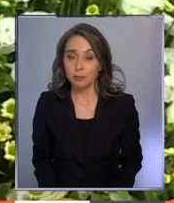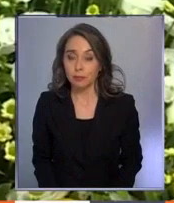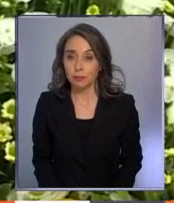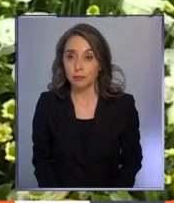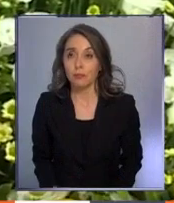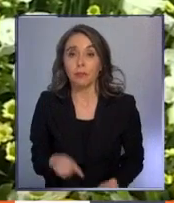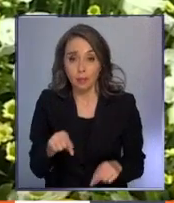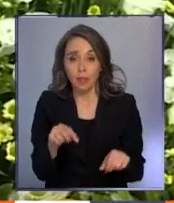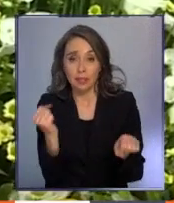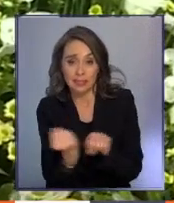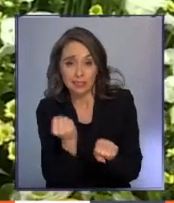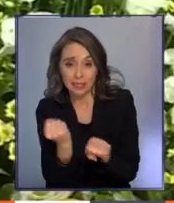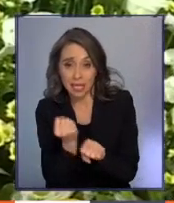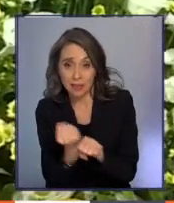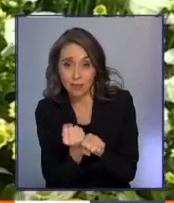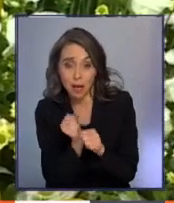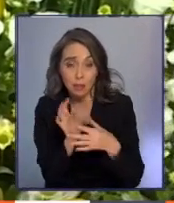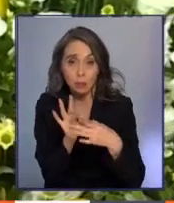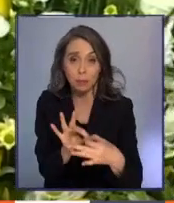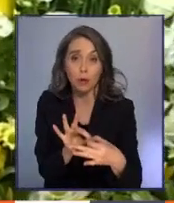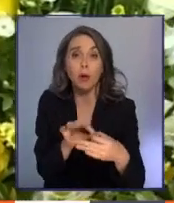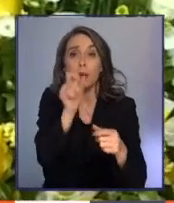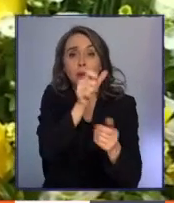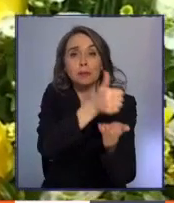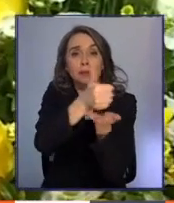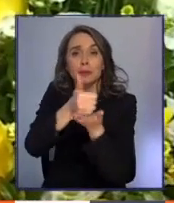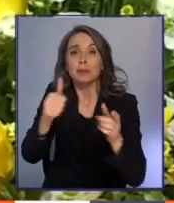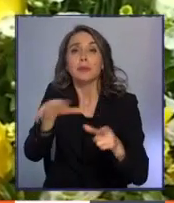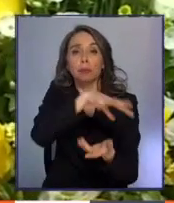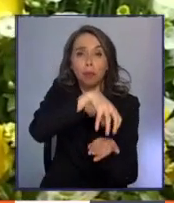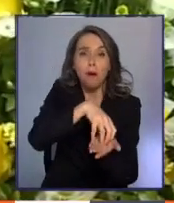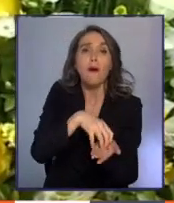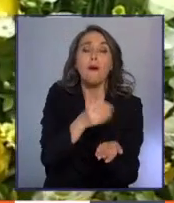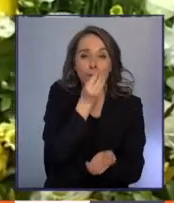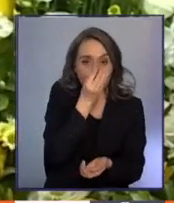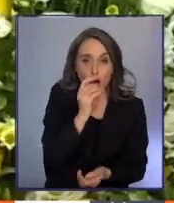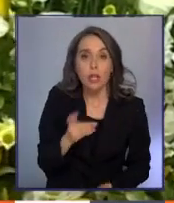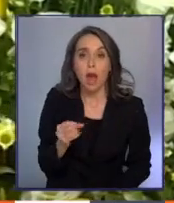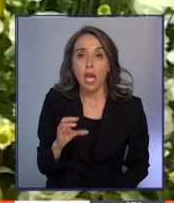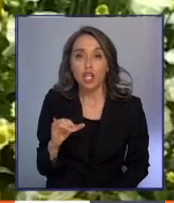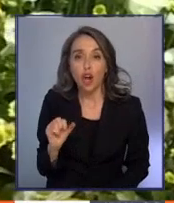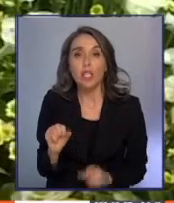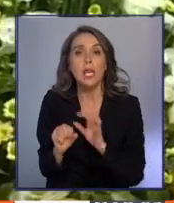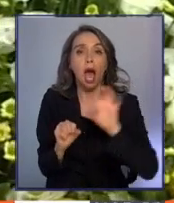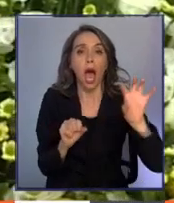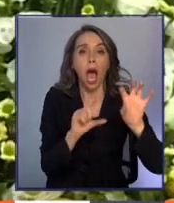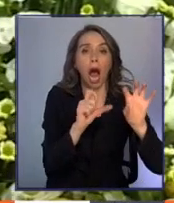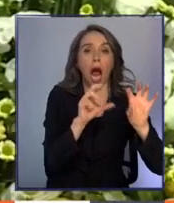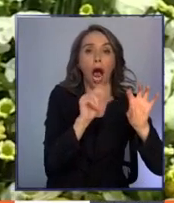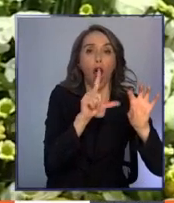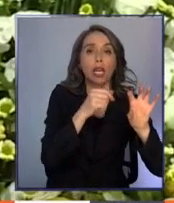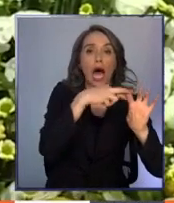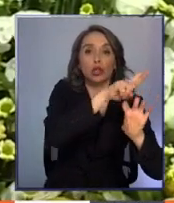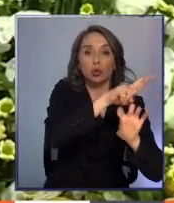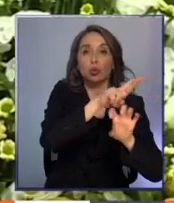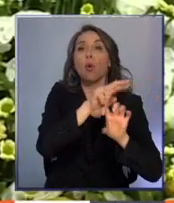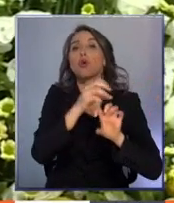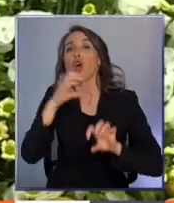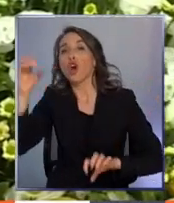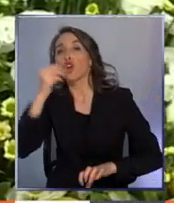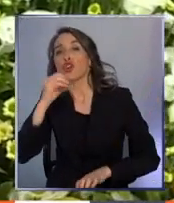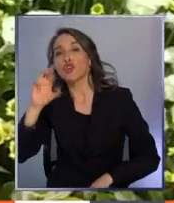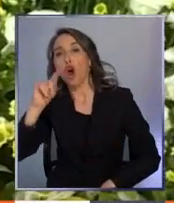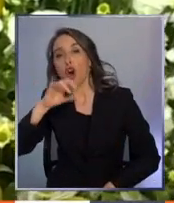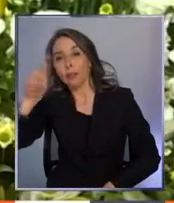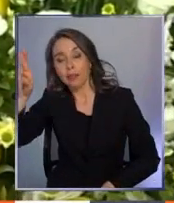Estamos trabajando muy de cerca con los gobernadores en Florida, Georgia, Carolina del Sur y Carolina del Norte. Todos estos líderes y